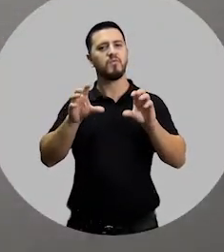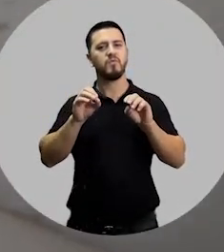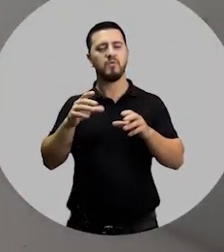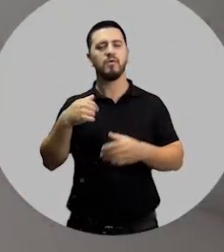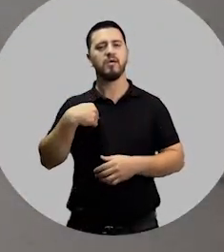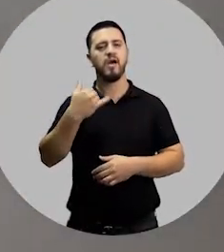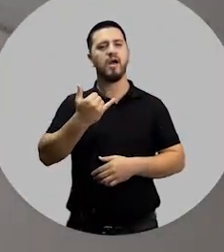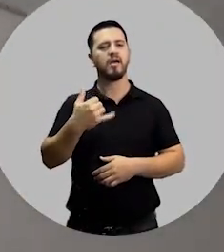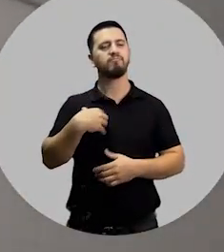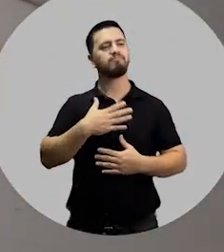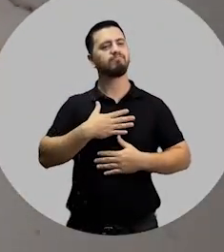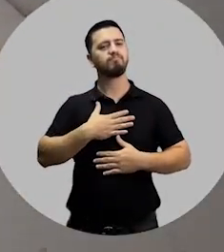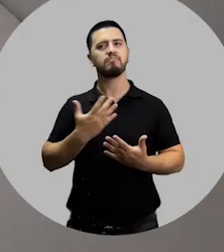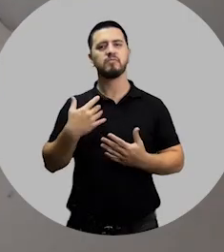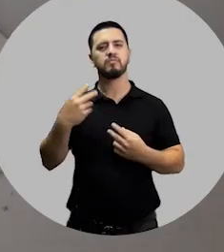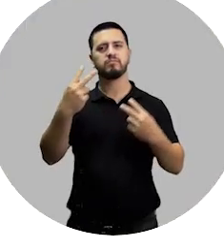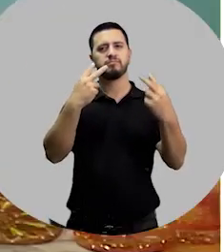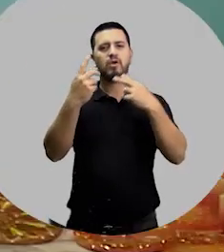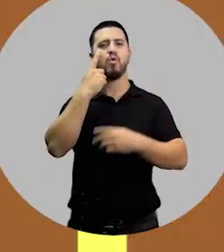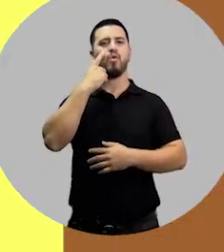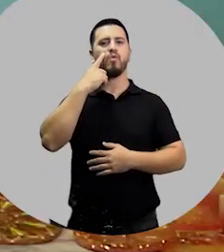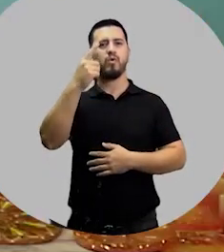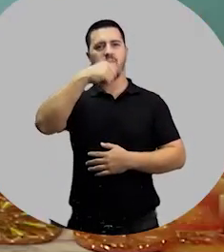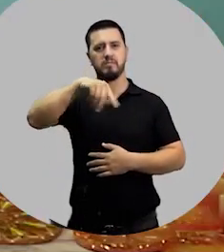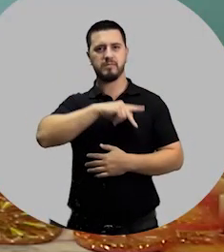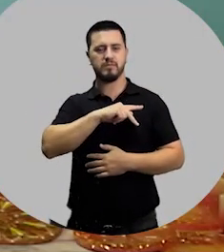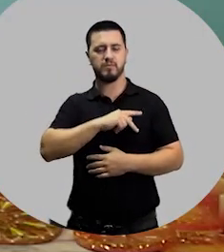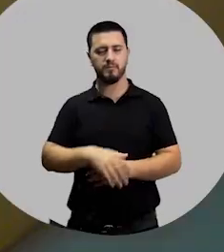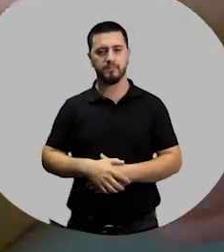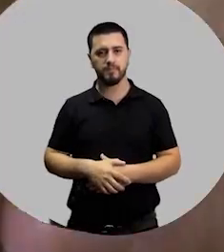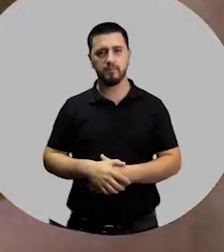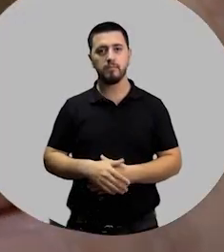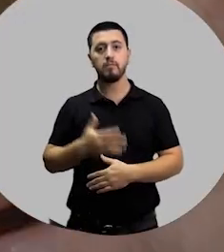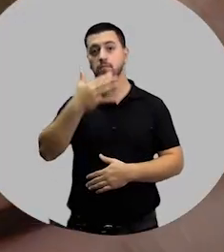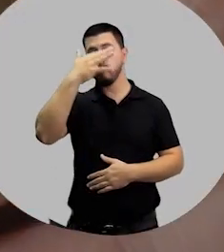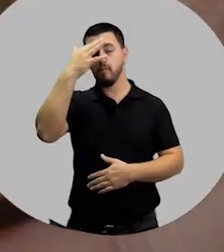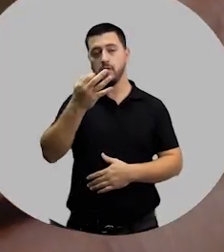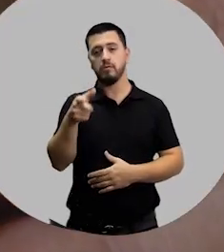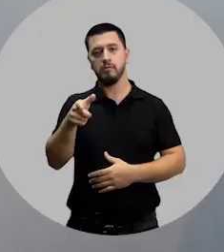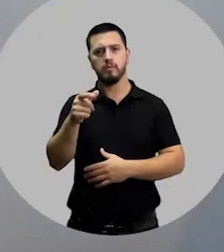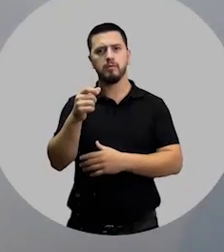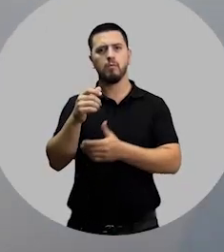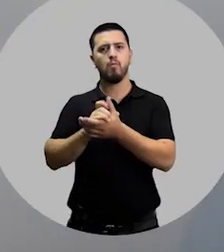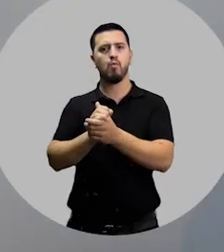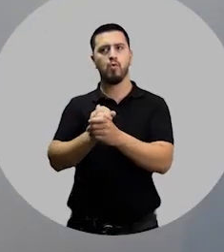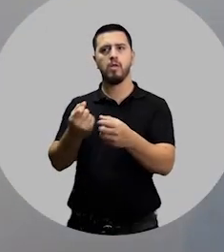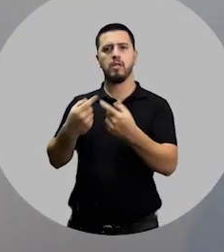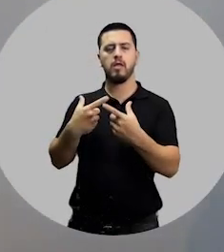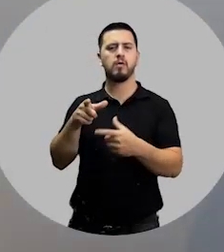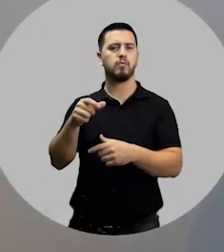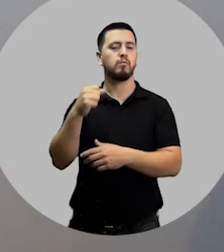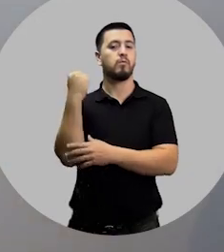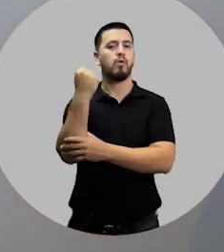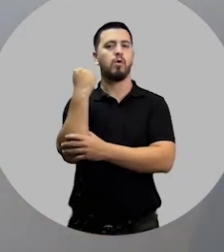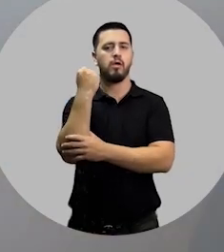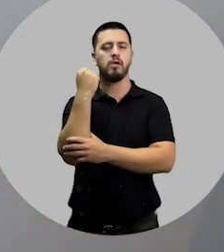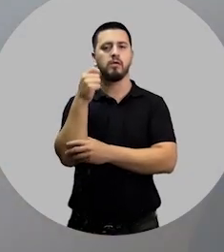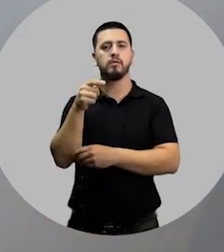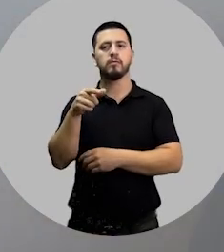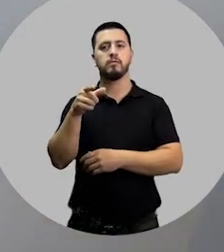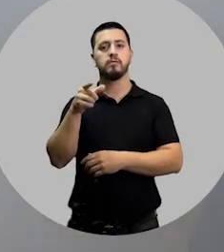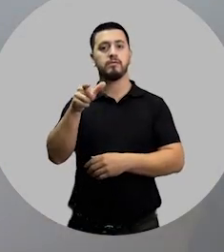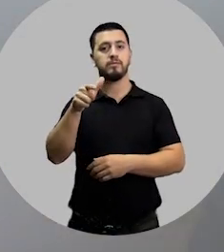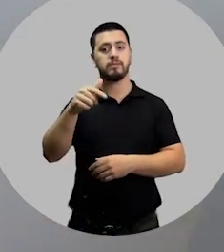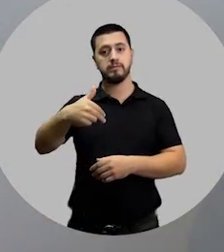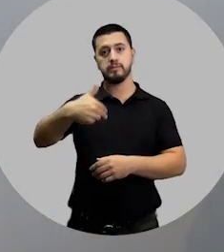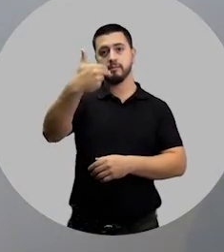a que puedan conocer mi producto. Realmente fue una gran oportunidad que me dieron y después de la